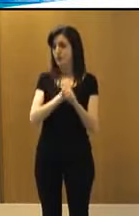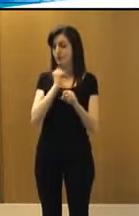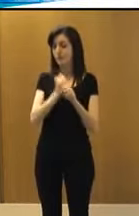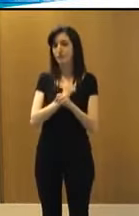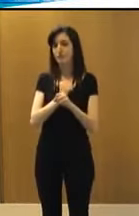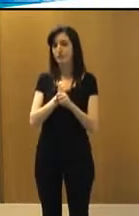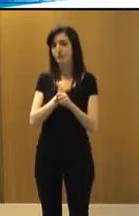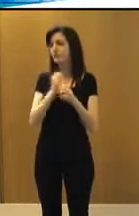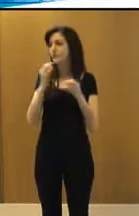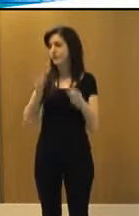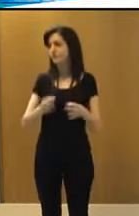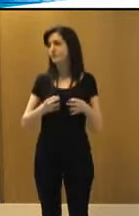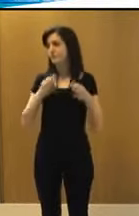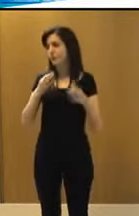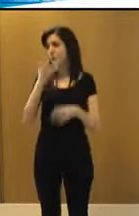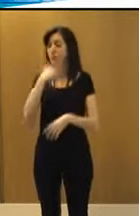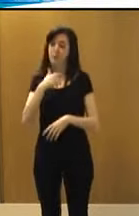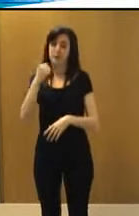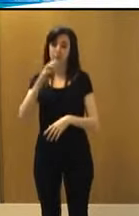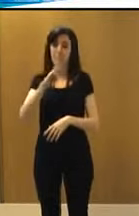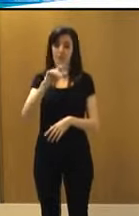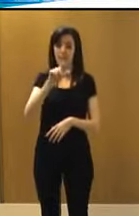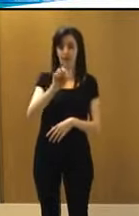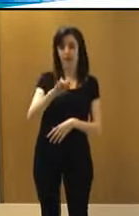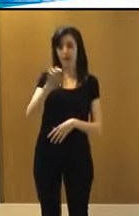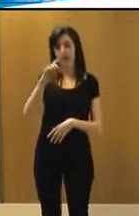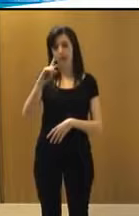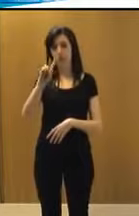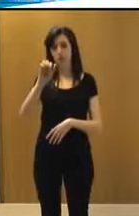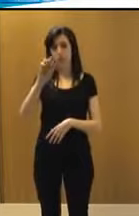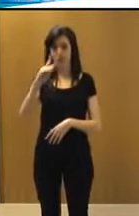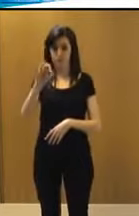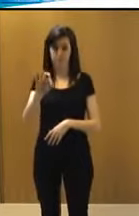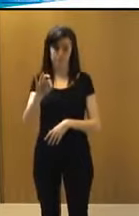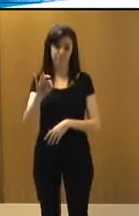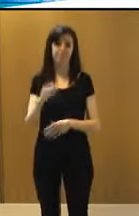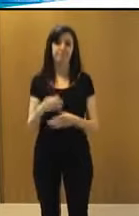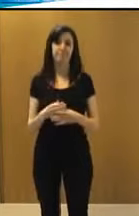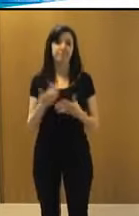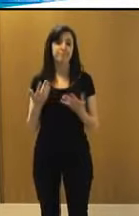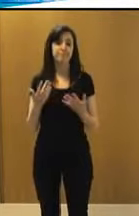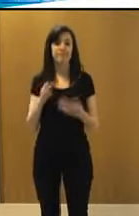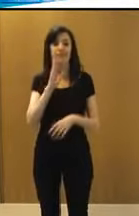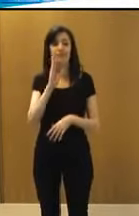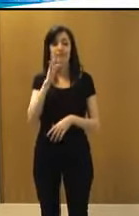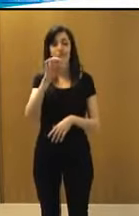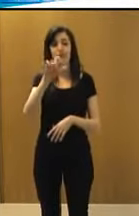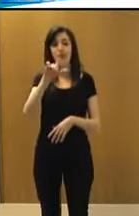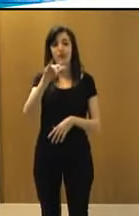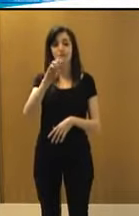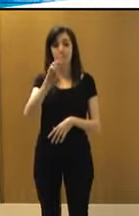como siempre. En particular conozco más a Bayar y a Eduardo, que está por aquí. Abundando en lo que